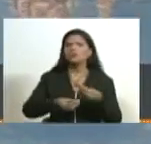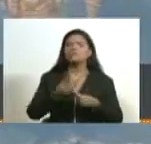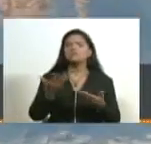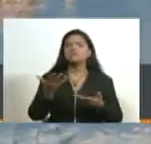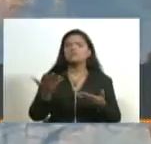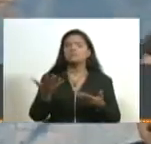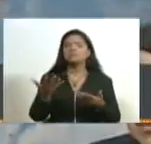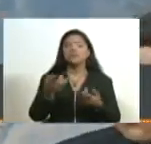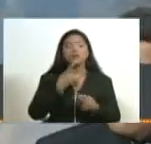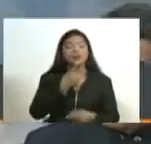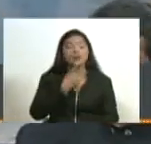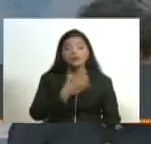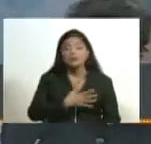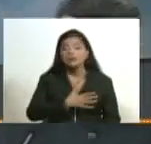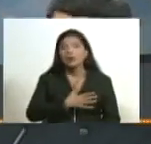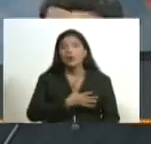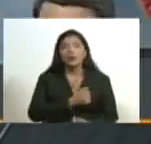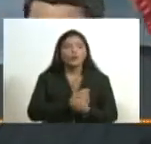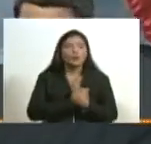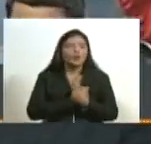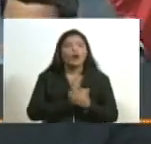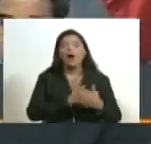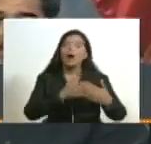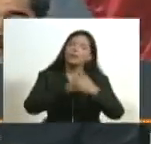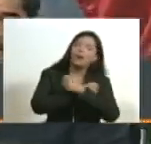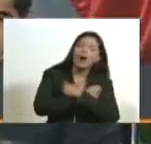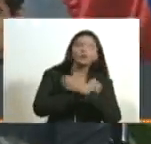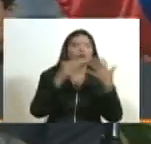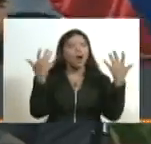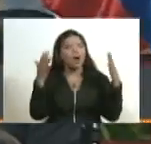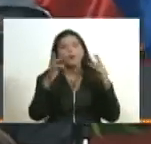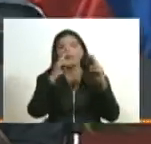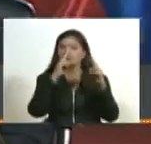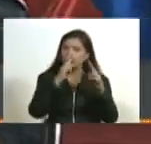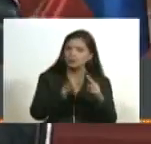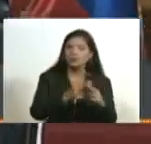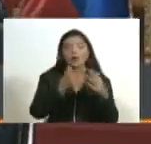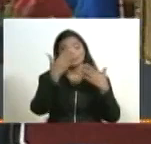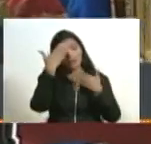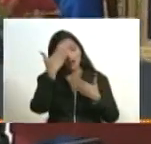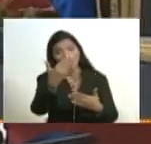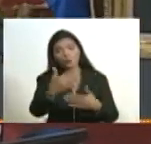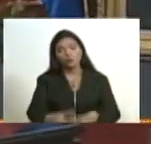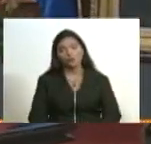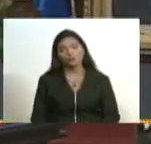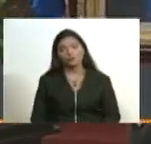era expresarse un amor en abrazos, aplausos, reconocimiento, saludos.